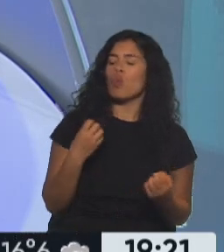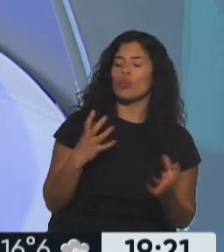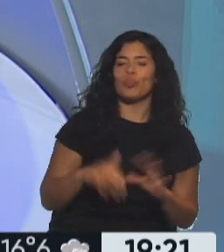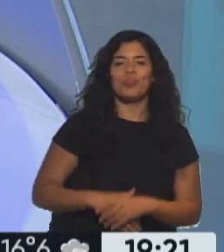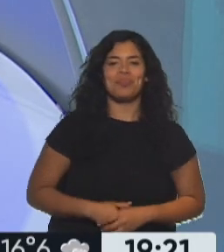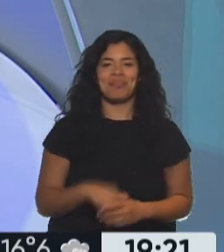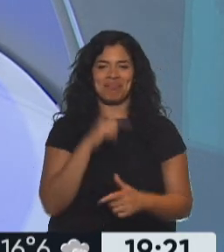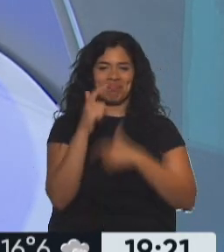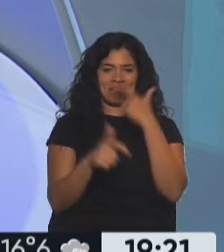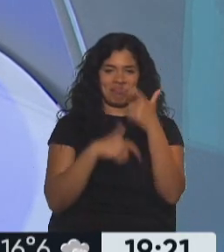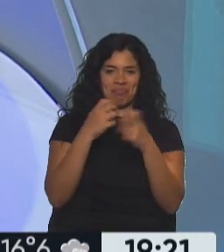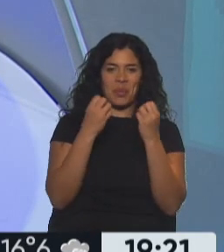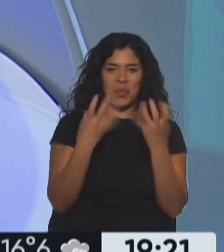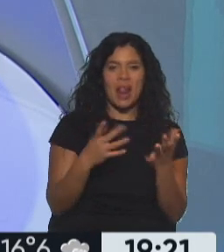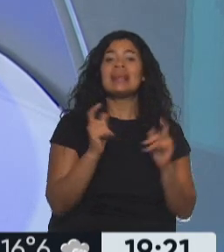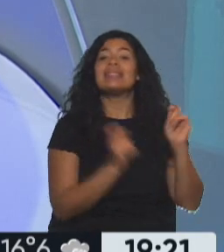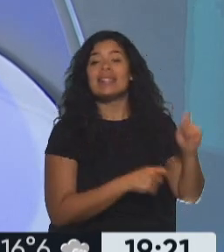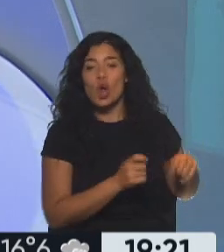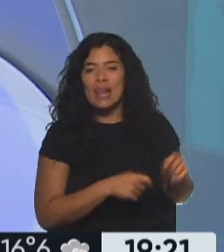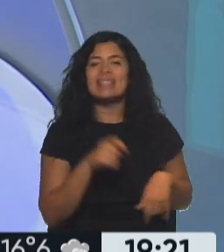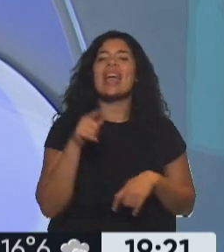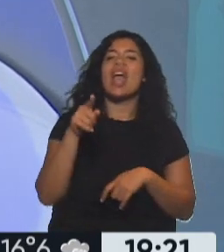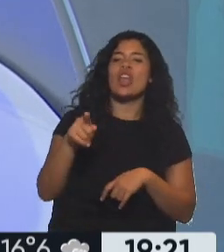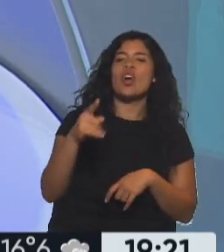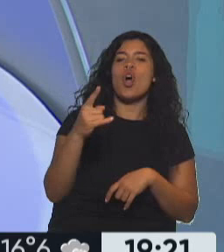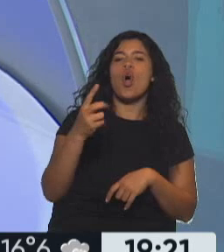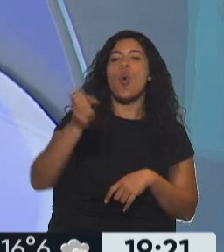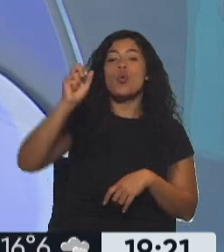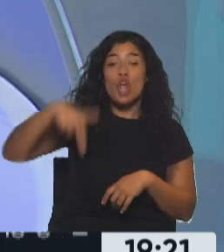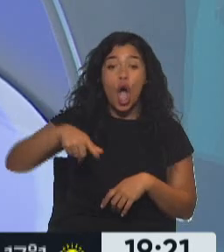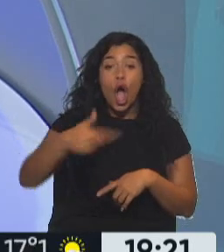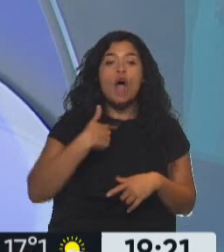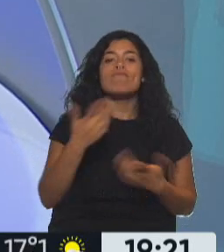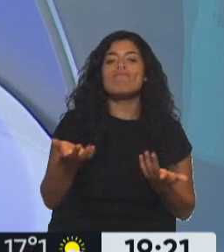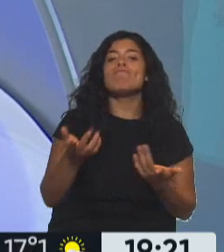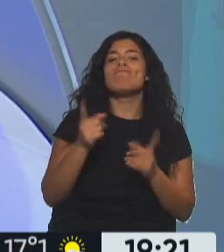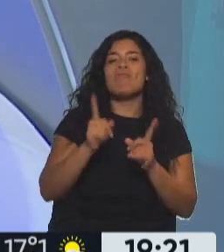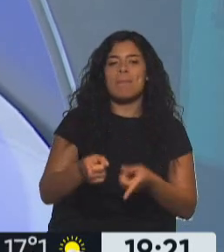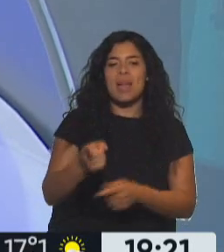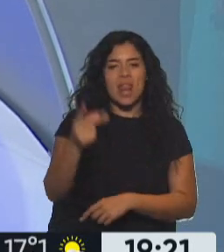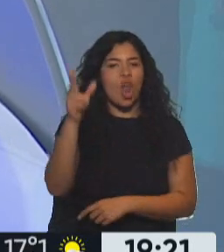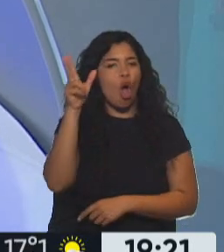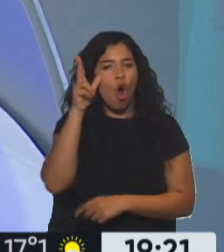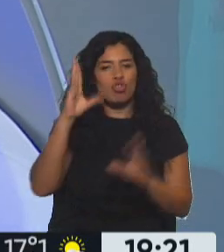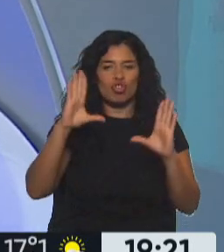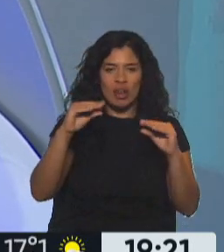Central Córdoba, Santiago del Estero contra Unión. A las 21, el miércoles cerrarán a las 20 en Florencio